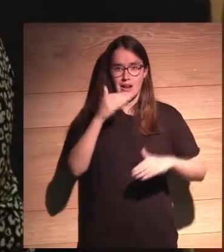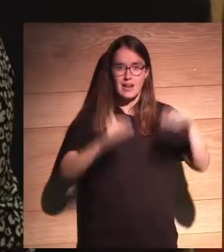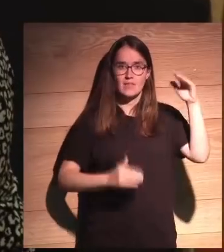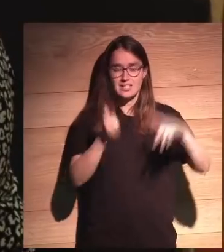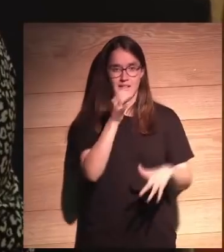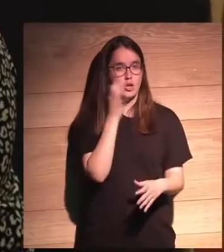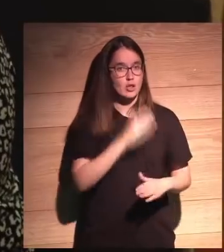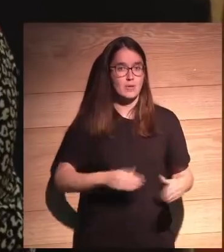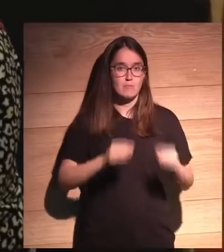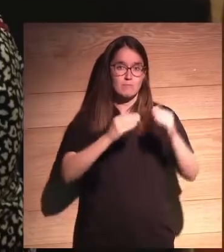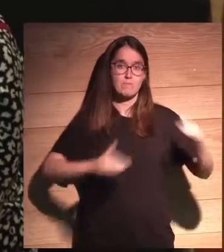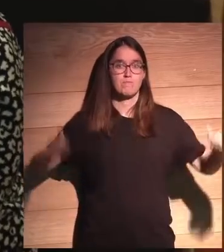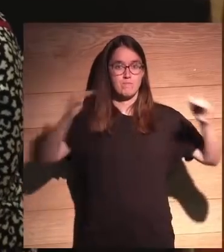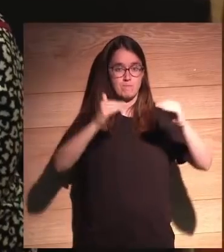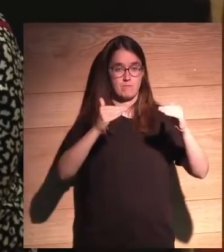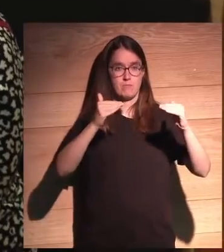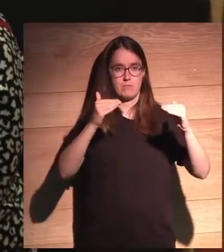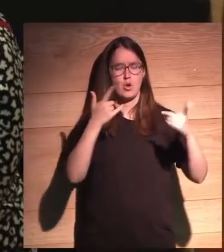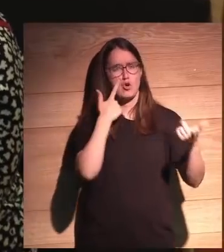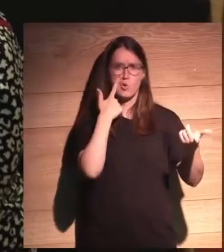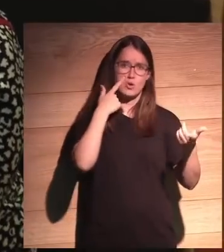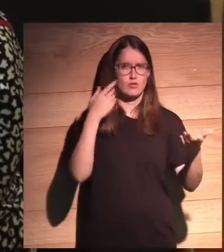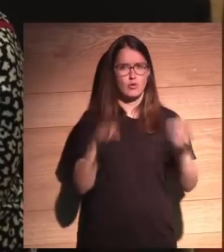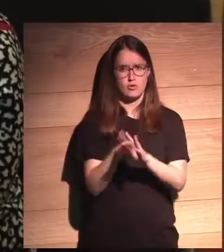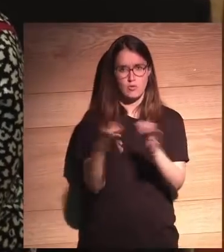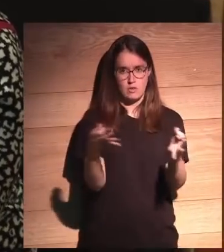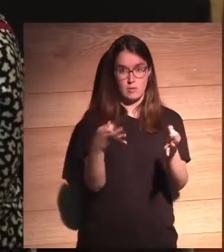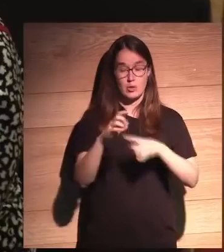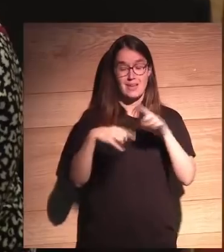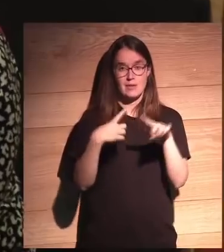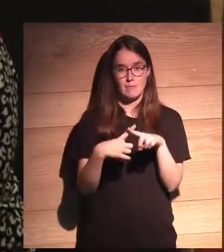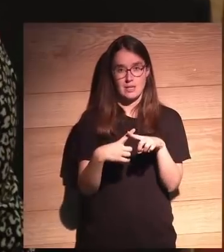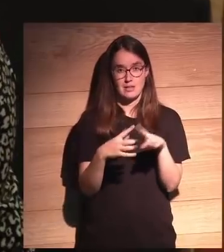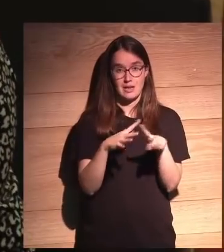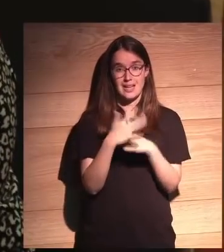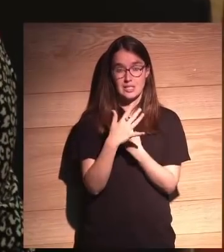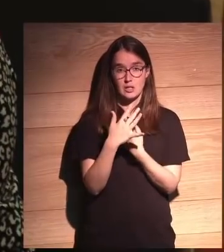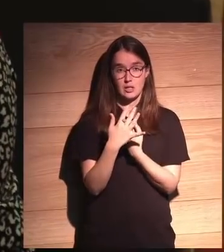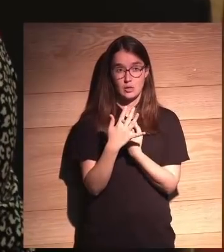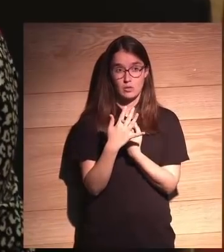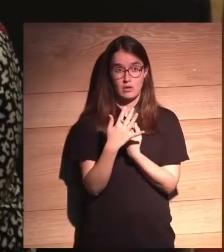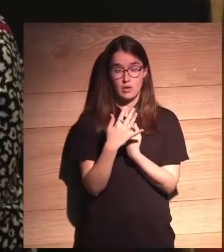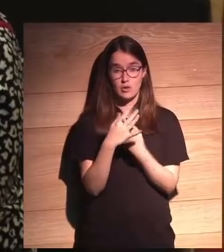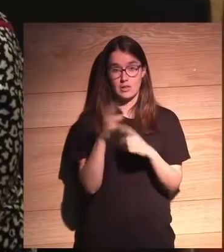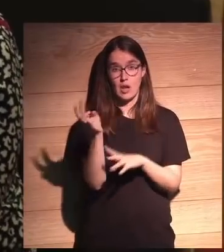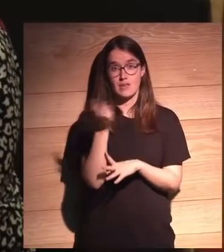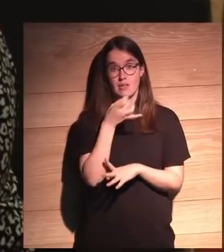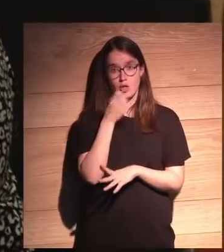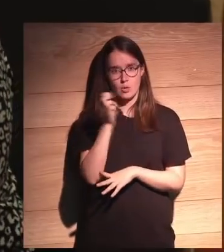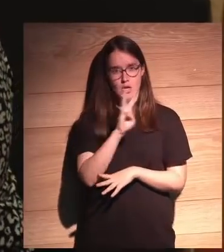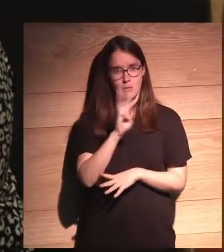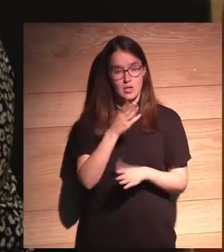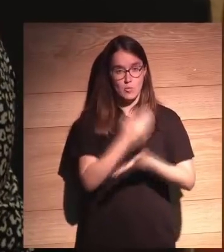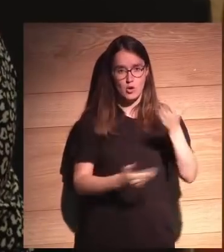tenemos que solventarla, pero es que no podemos bajar la guardia. No. Porque encima, además, en el caso de Wikipedia, como es una